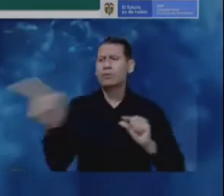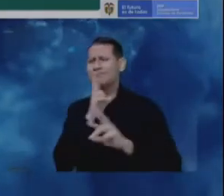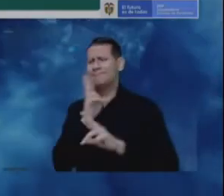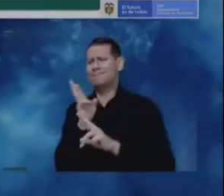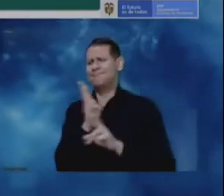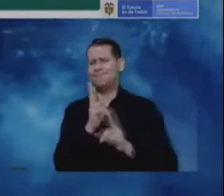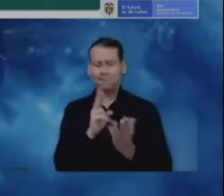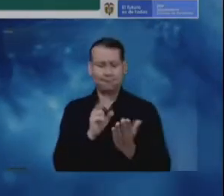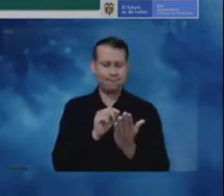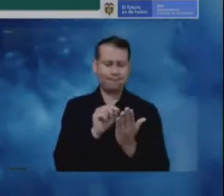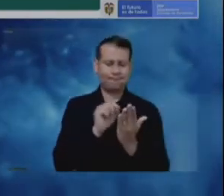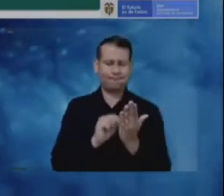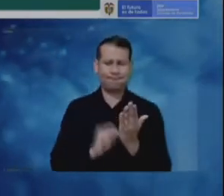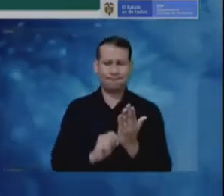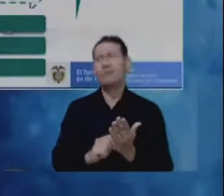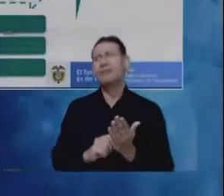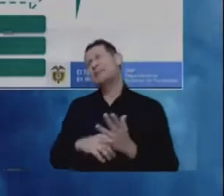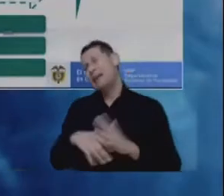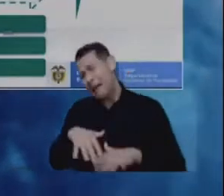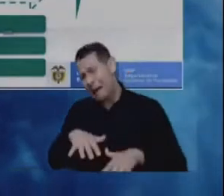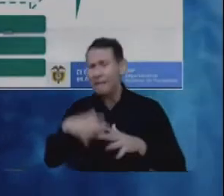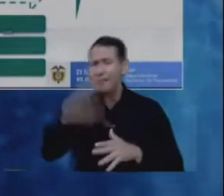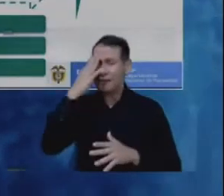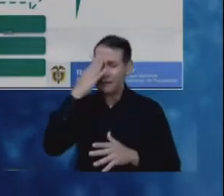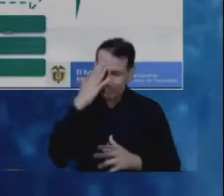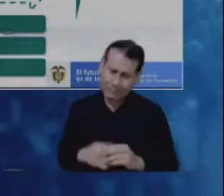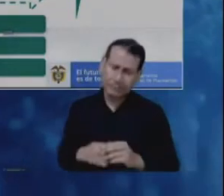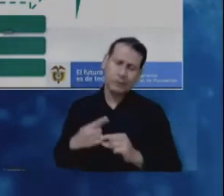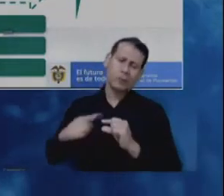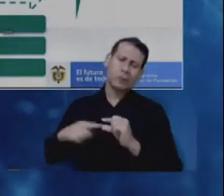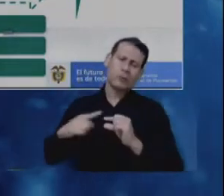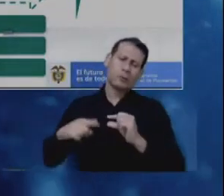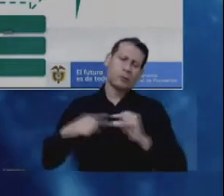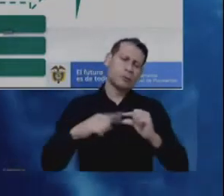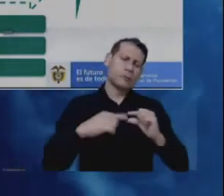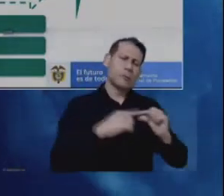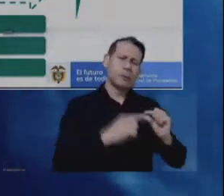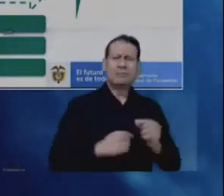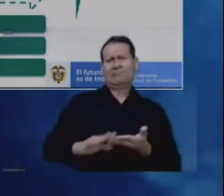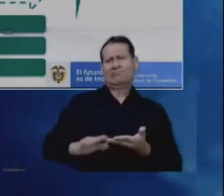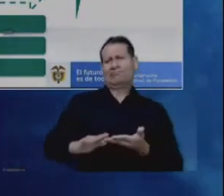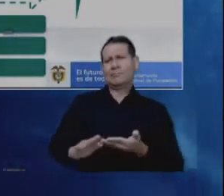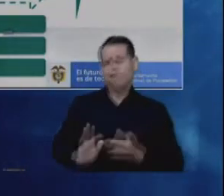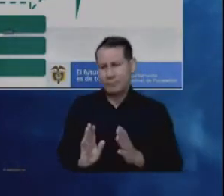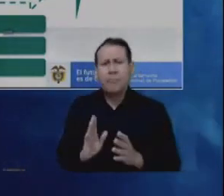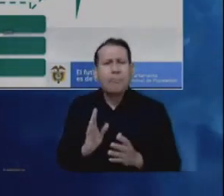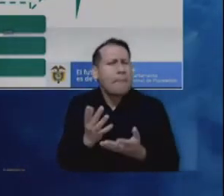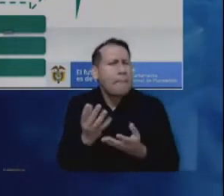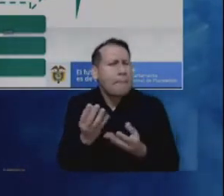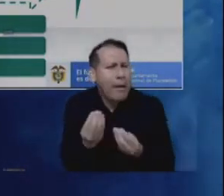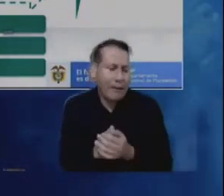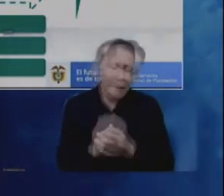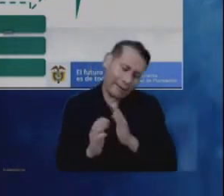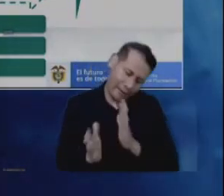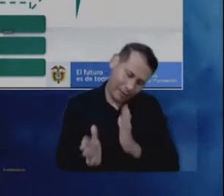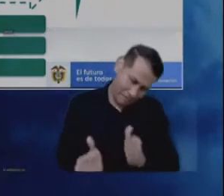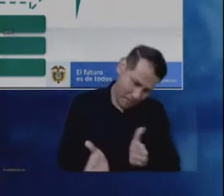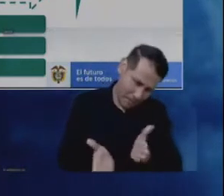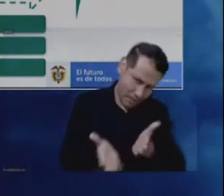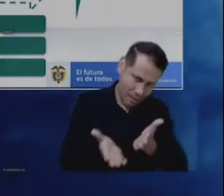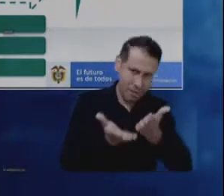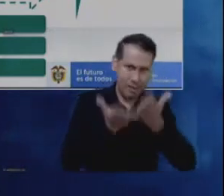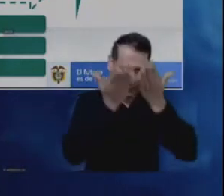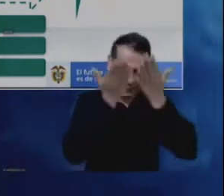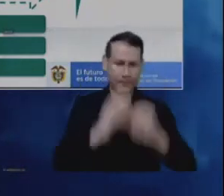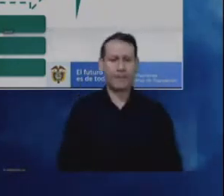veces enviamos bastantes, digamos, requerimientos, pero créanme que esto lo hacemos en pro de poder mejorar y aportar para nuestro sector. Entonces, bueno, si quieren